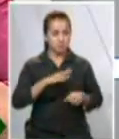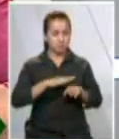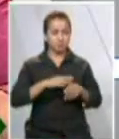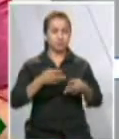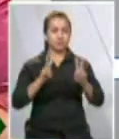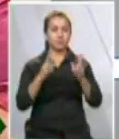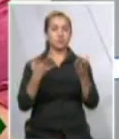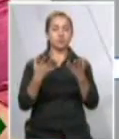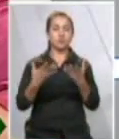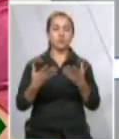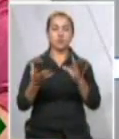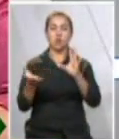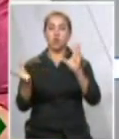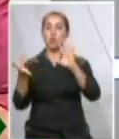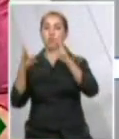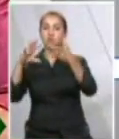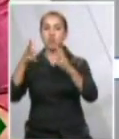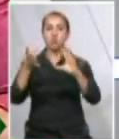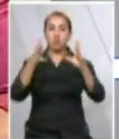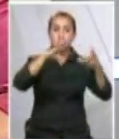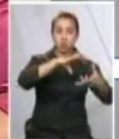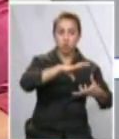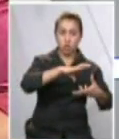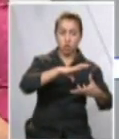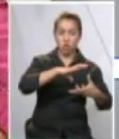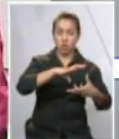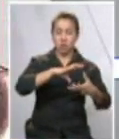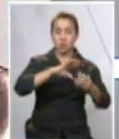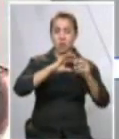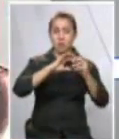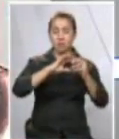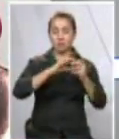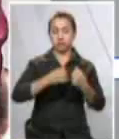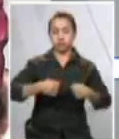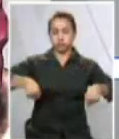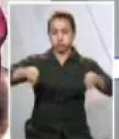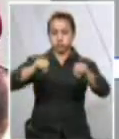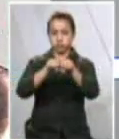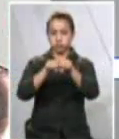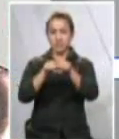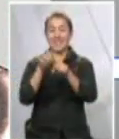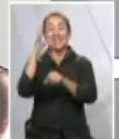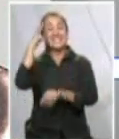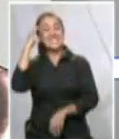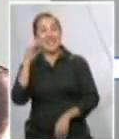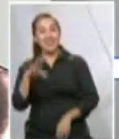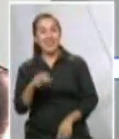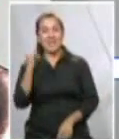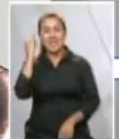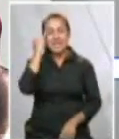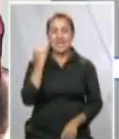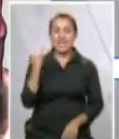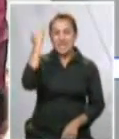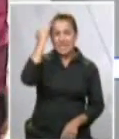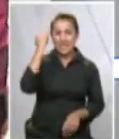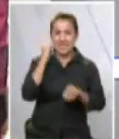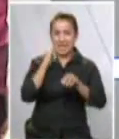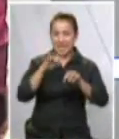cómo unir los mundos, en cómo unir el mundo de los saberes, de la ingeniería,